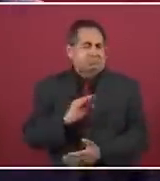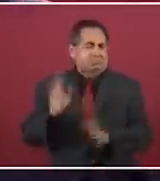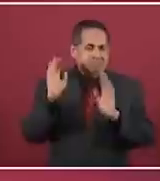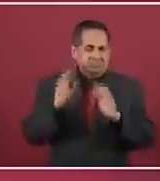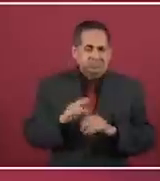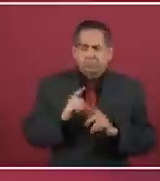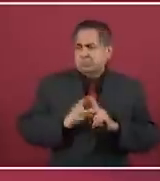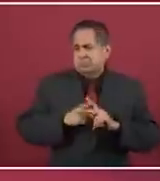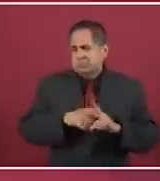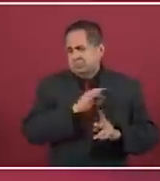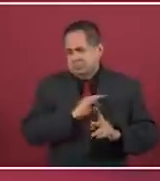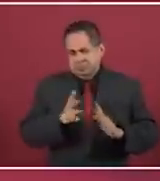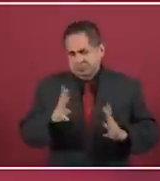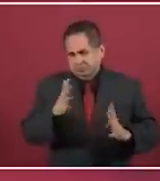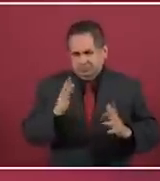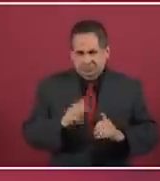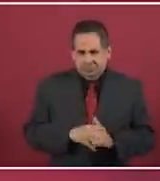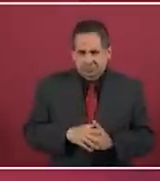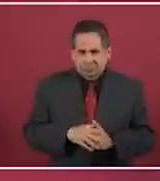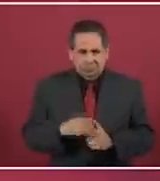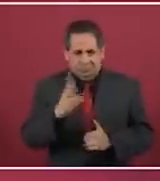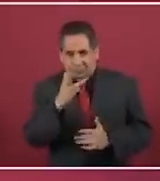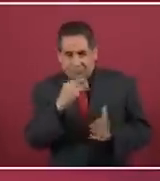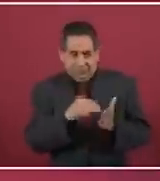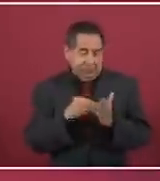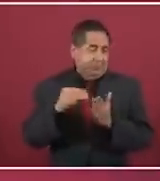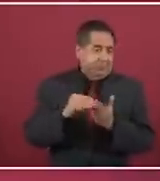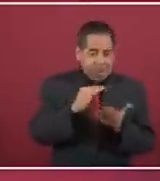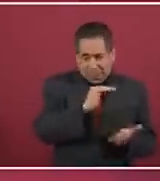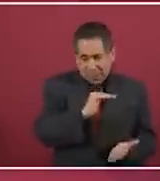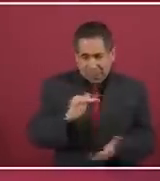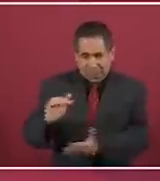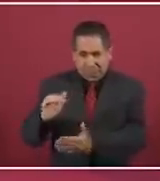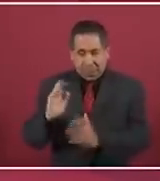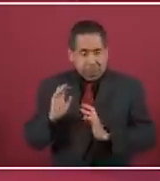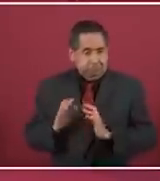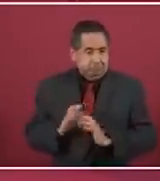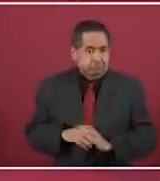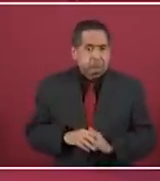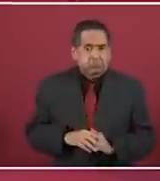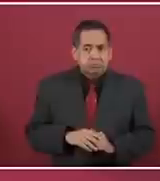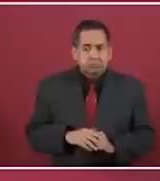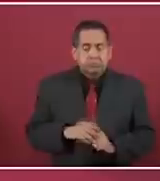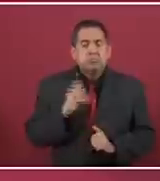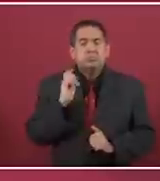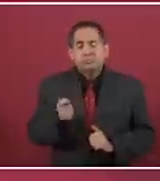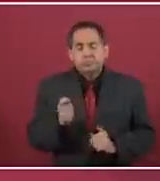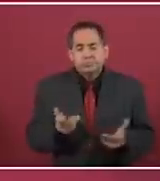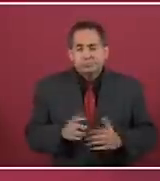en promedio como 3 millones de barriles. Nunca